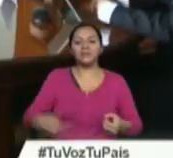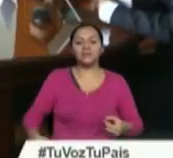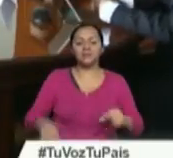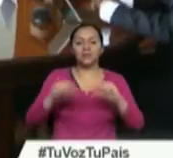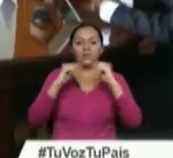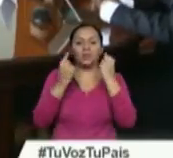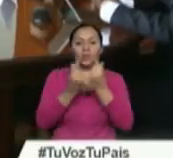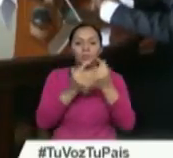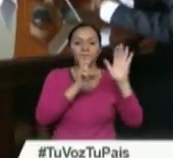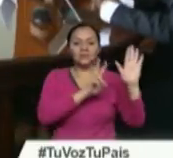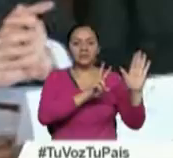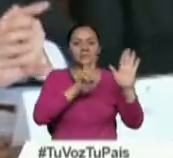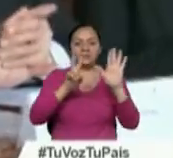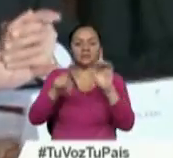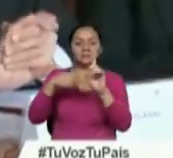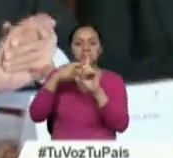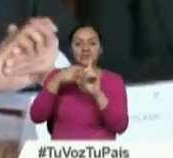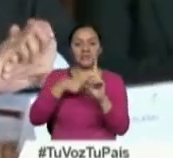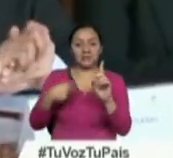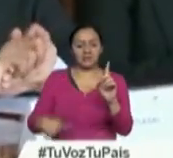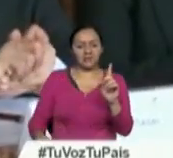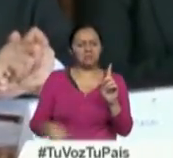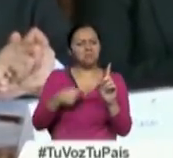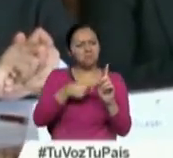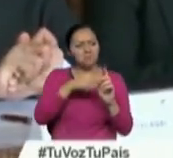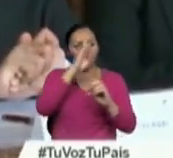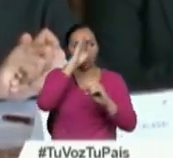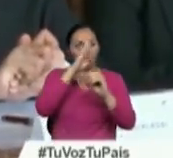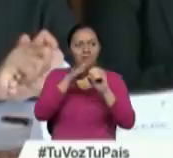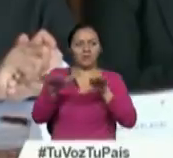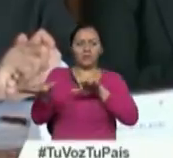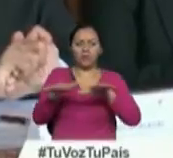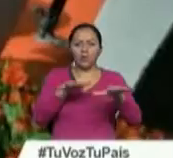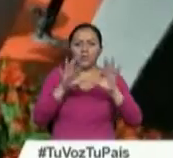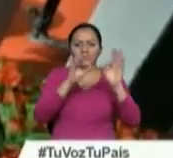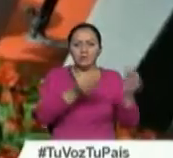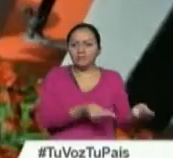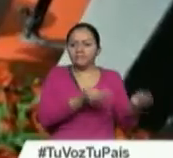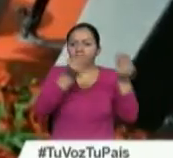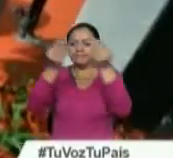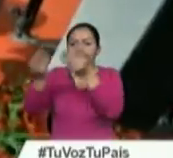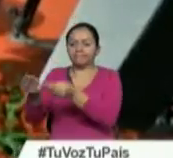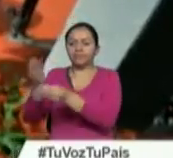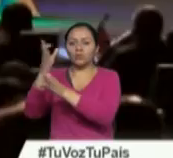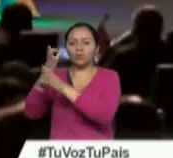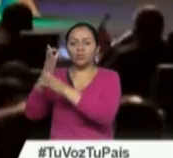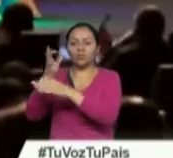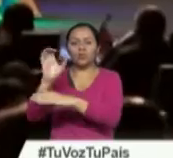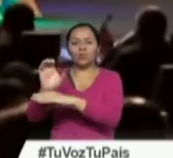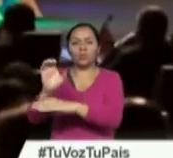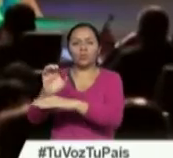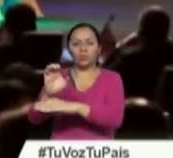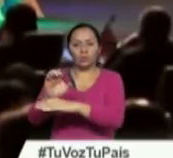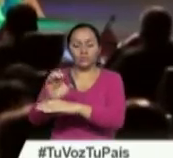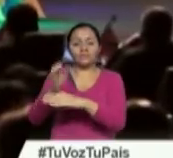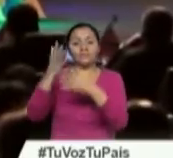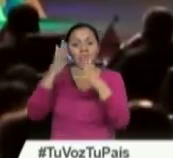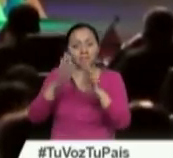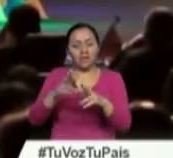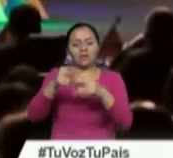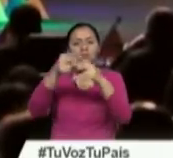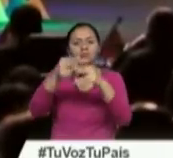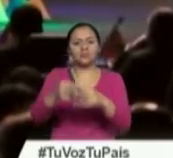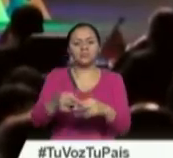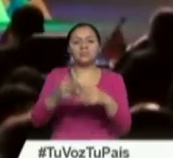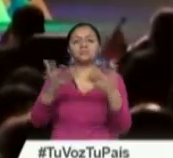de los 77, con el objetivo de coordinar el traspaso de la presidencia de este grupo de naciones al Ecuador, designado a